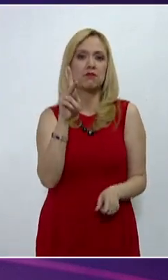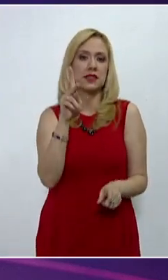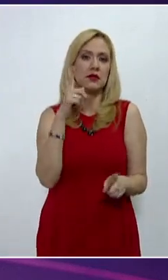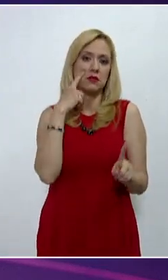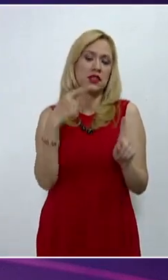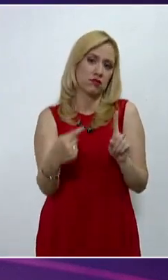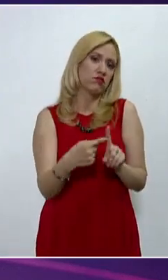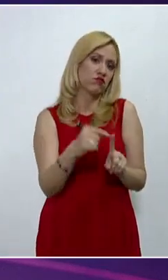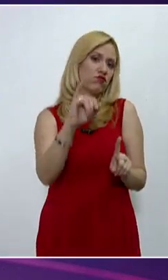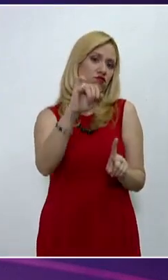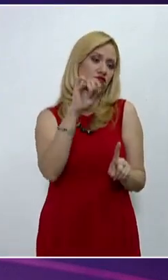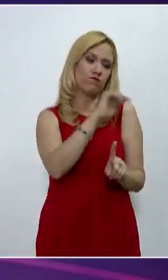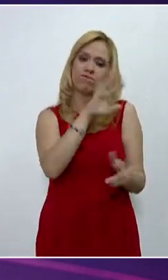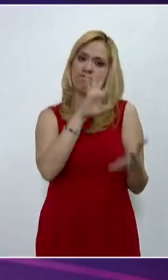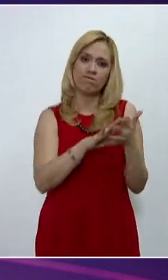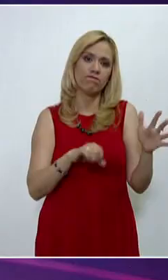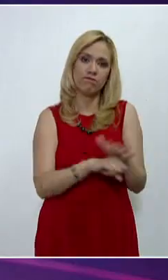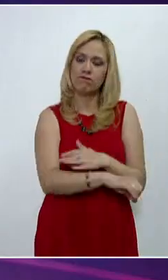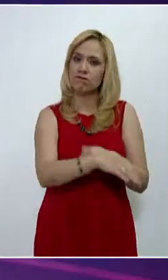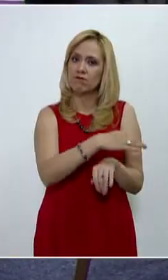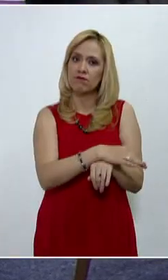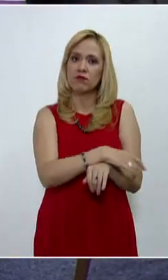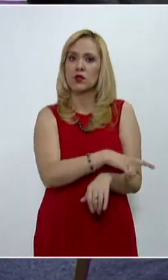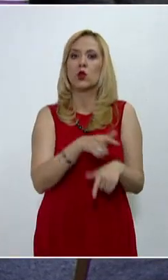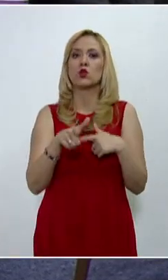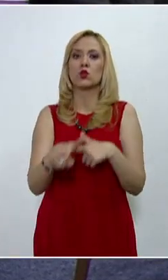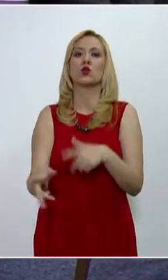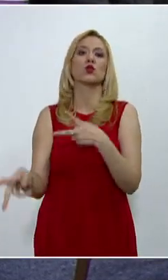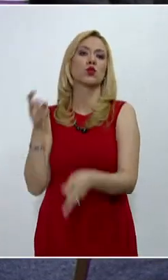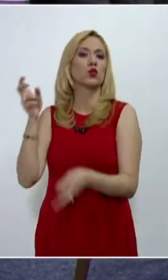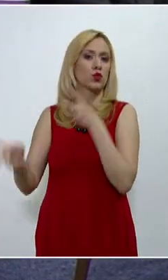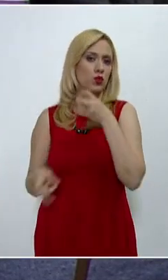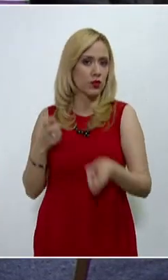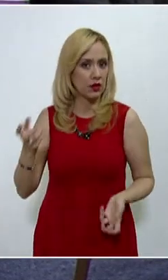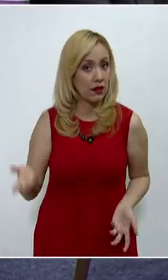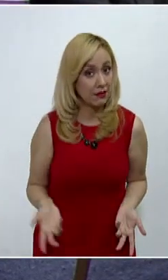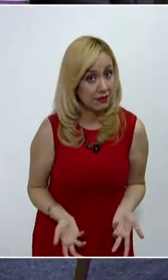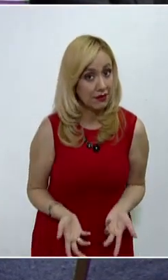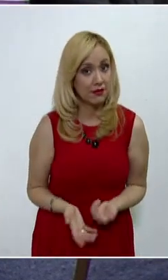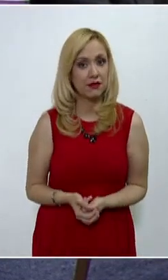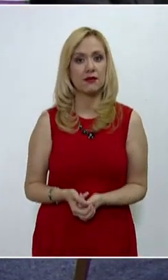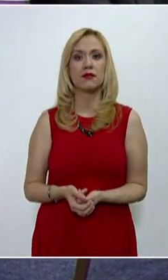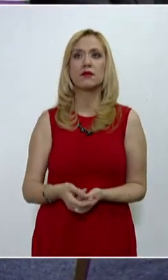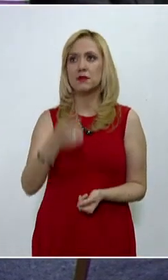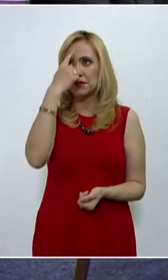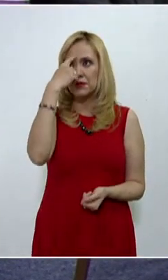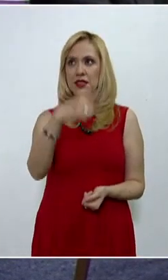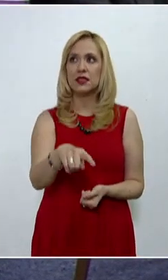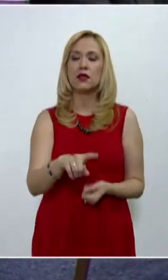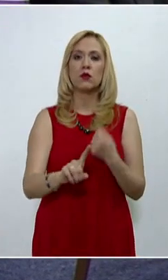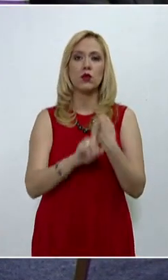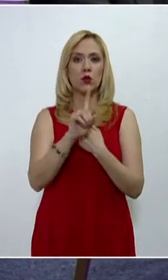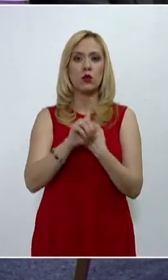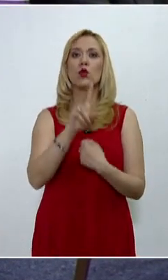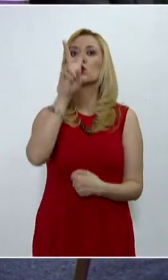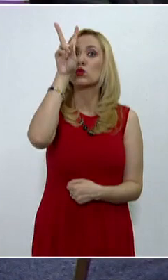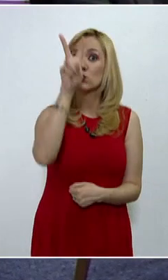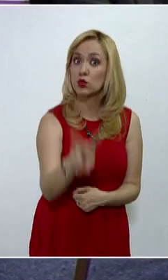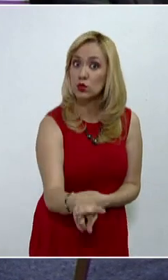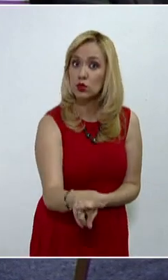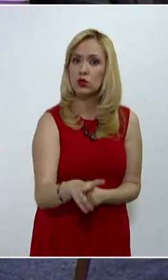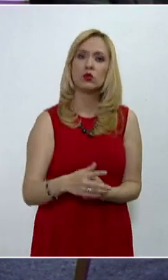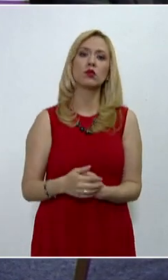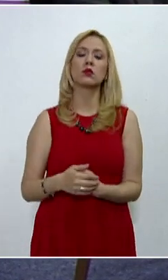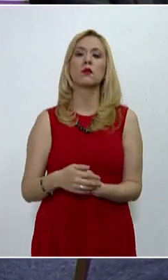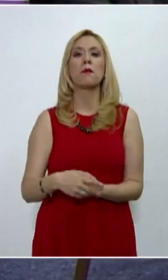razones suficientes para que se queden en prisión preventiva. La prisión preventiva oficiosa, digamos, trata de responder a un problema real,